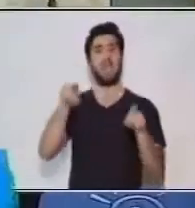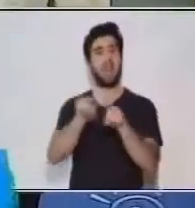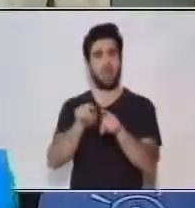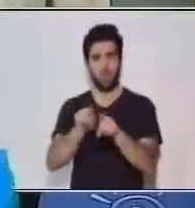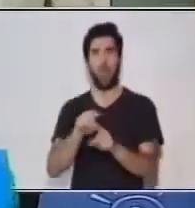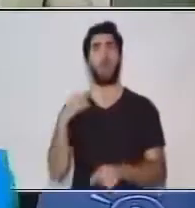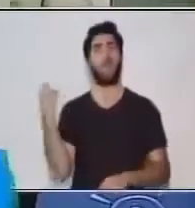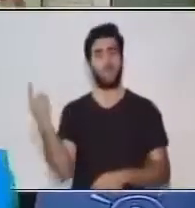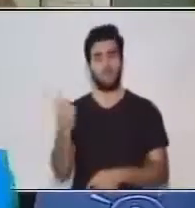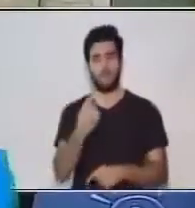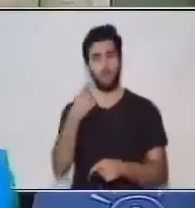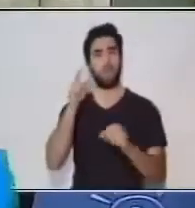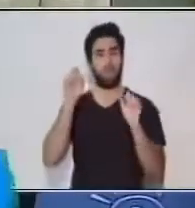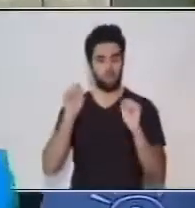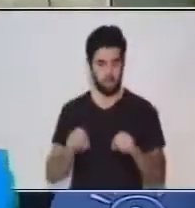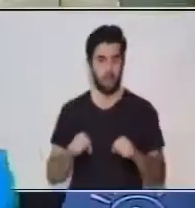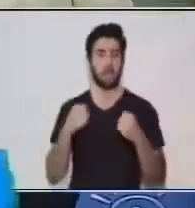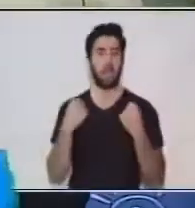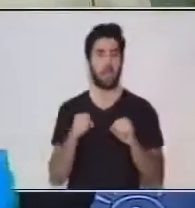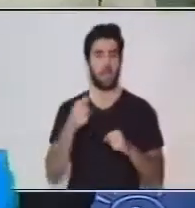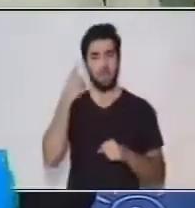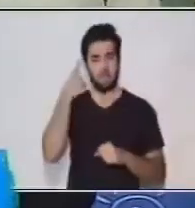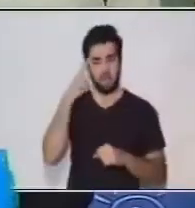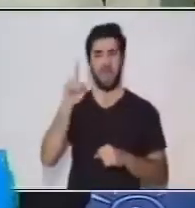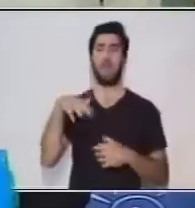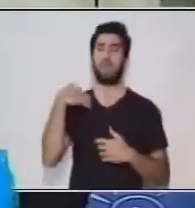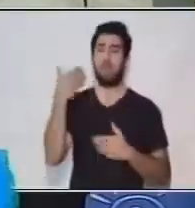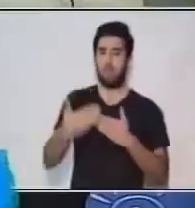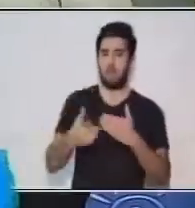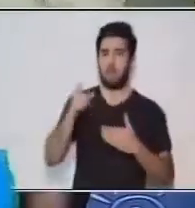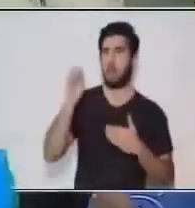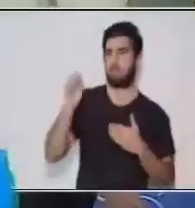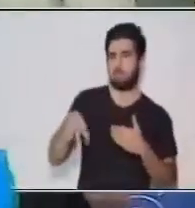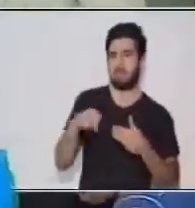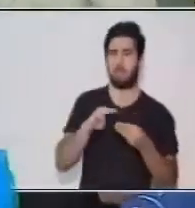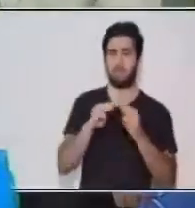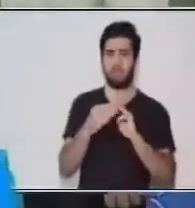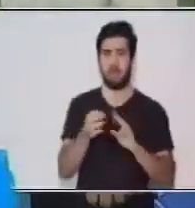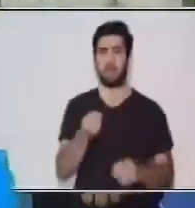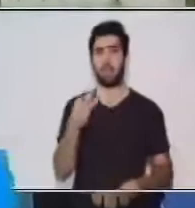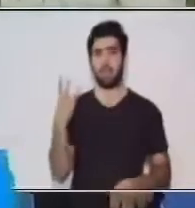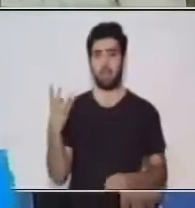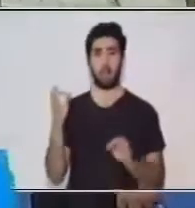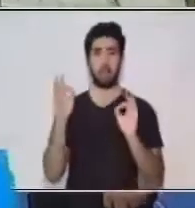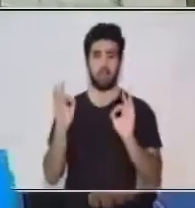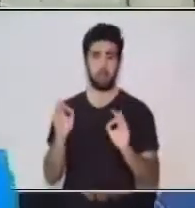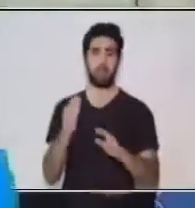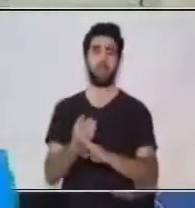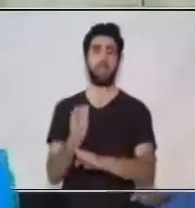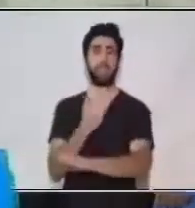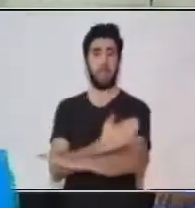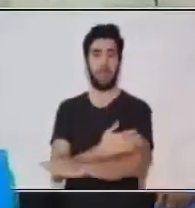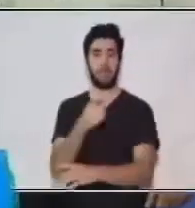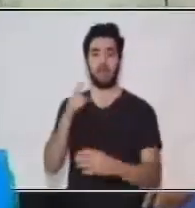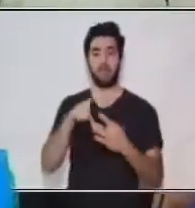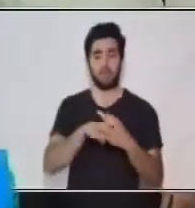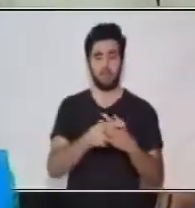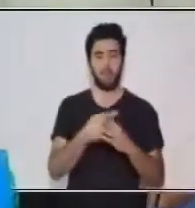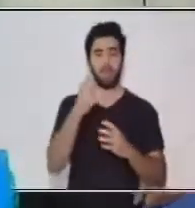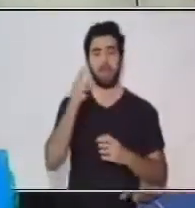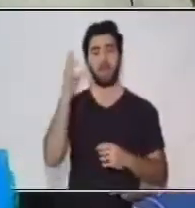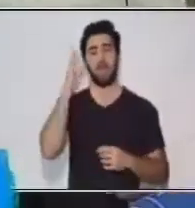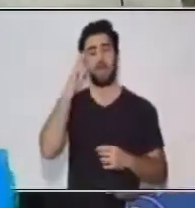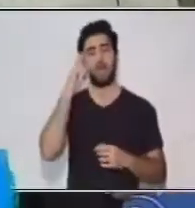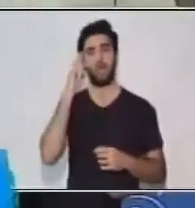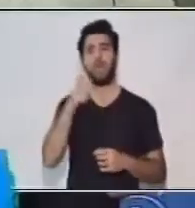pensamiento lógico y área numérica también. Pero antes de empezar con nuestra clase queremos hacerles una